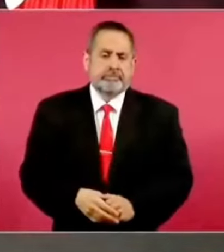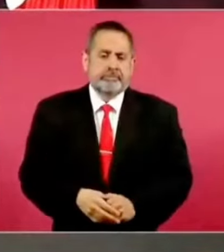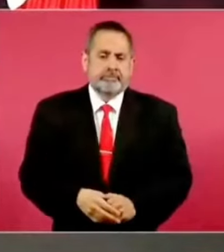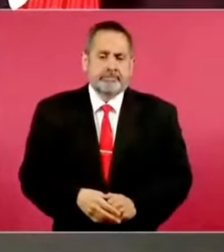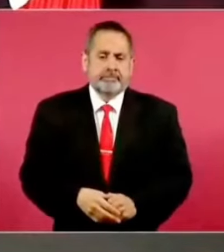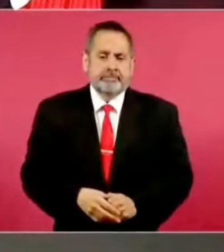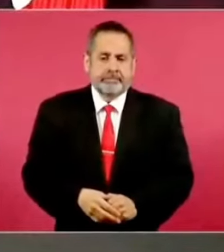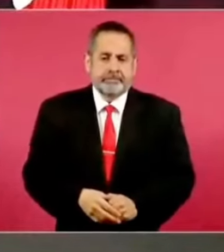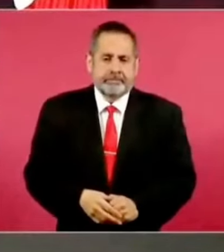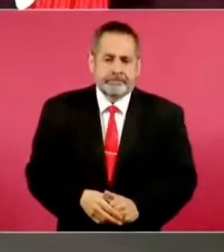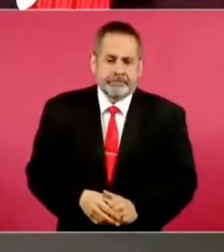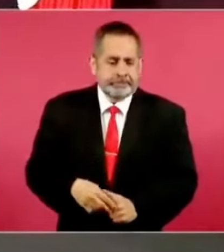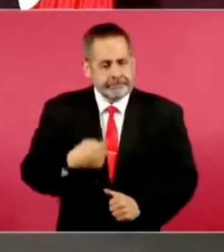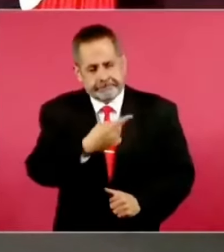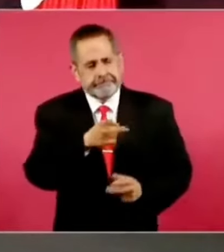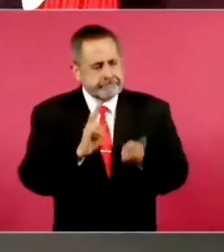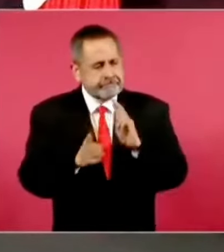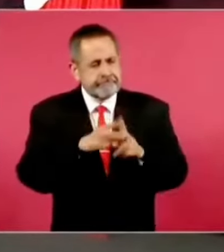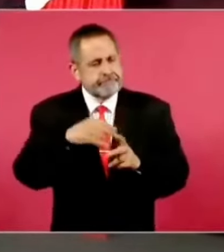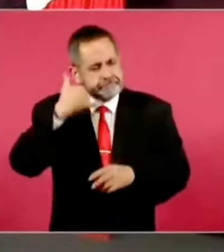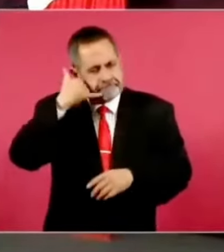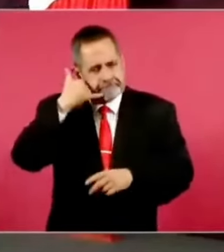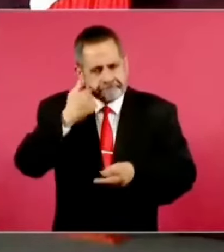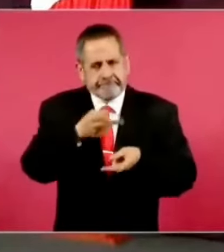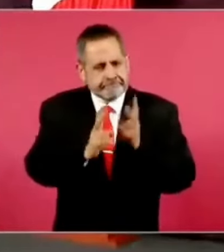La plática que tuvimos por teléfono